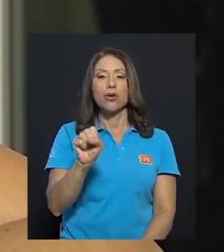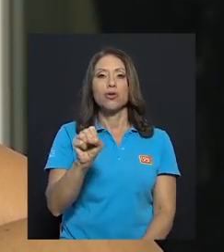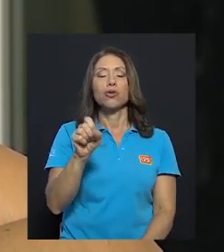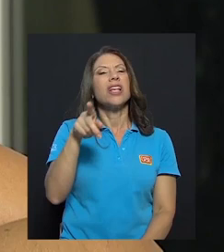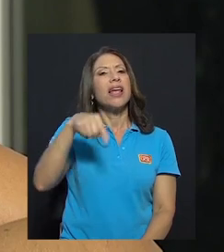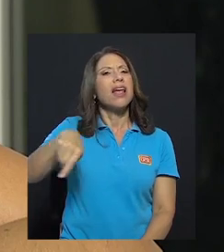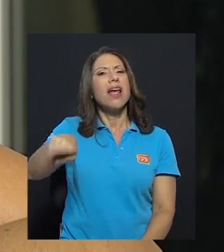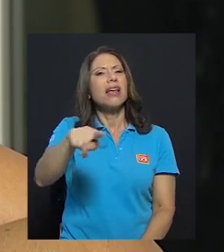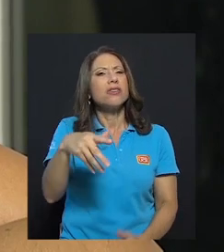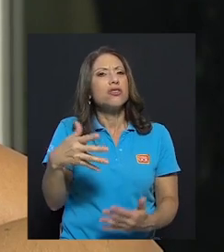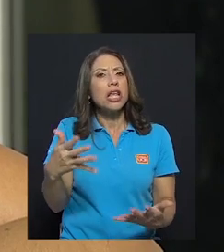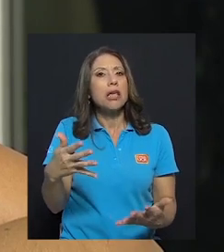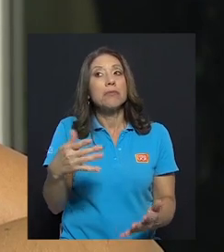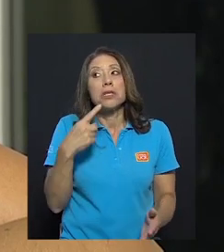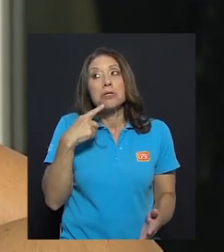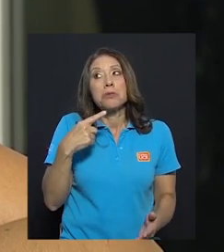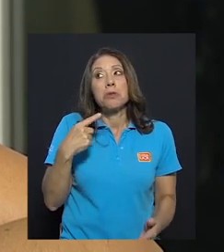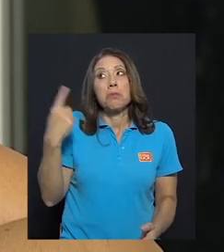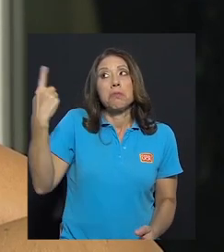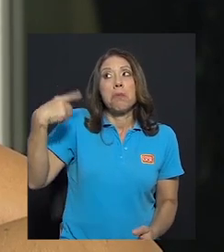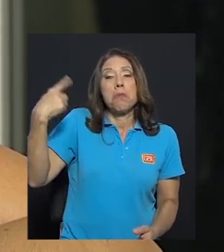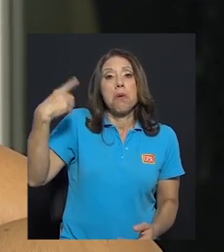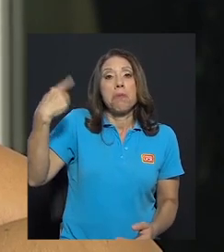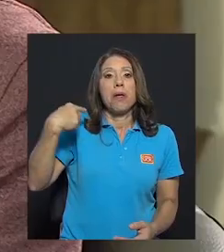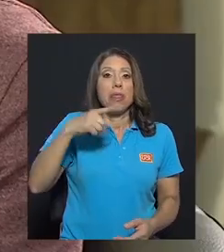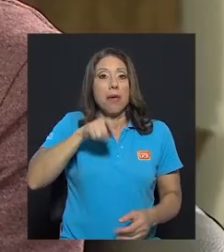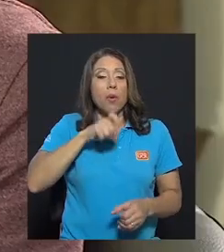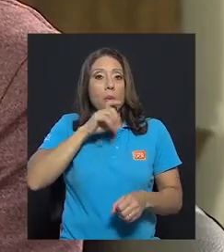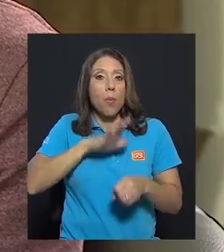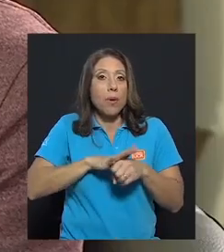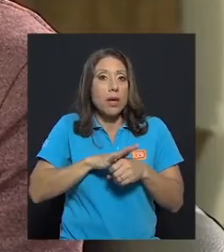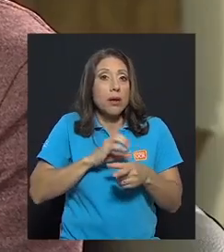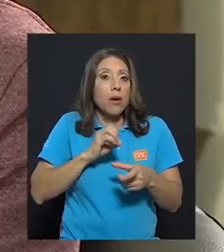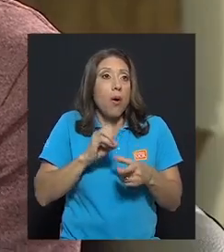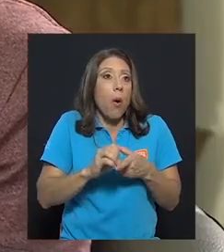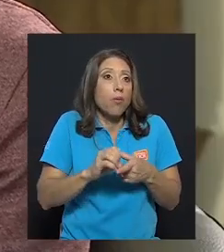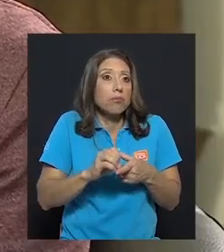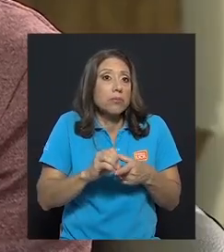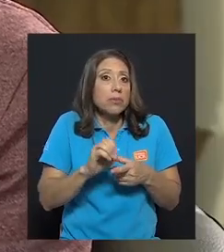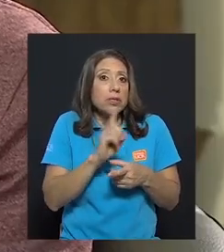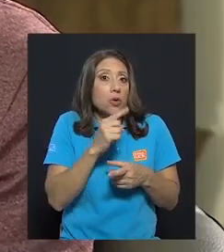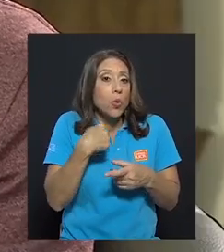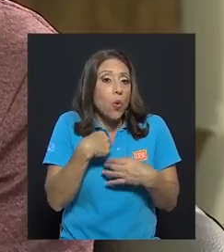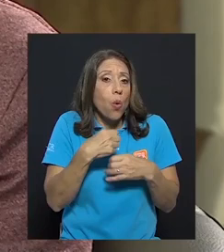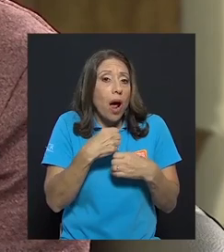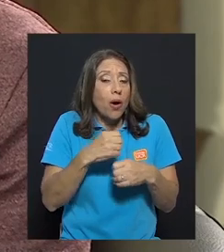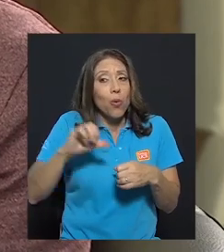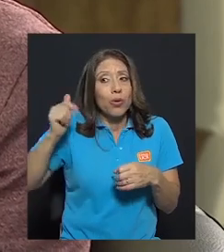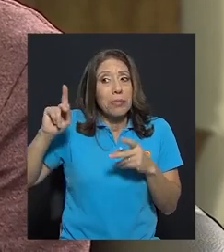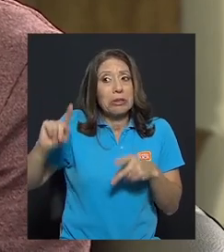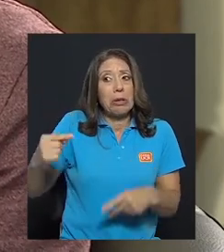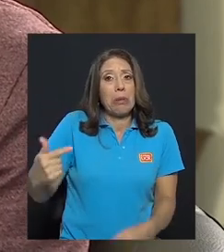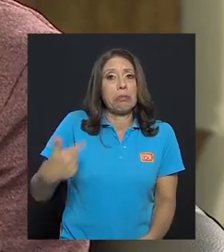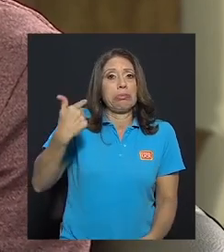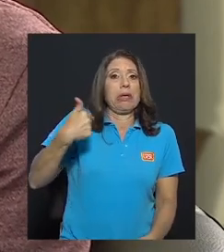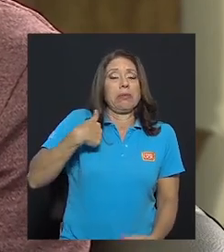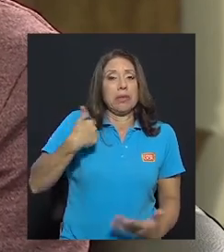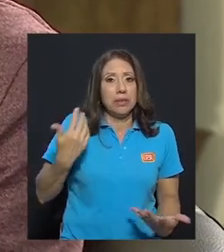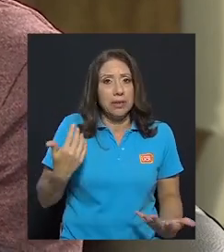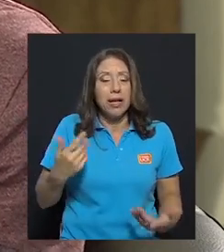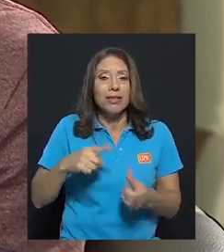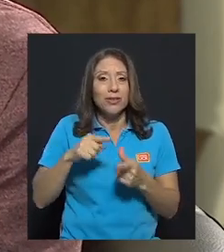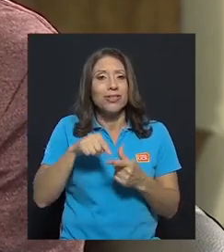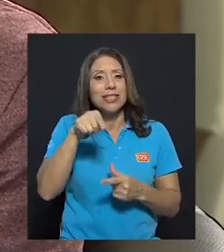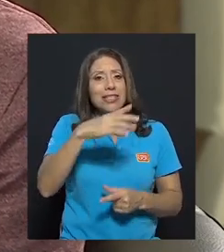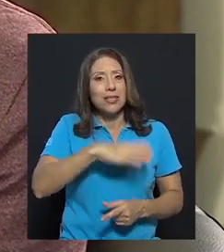tomar una posición en la que o cumplo órdenes o alguien cumplirá órdenes conmigo. Entonces,